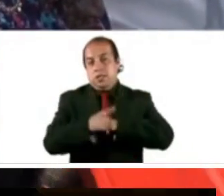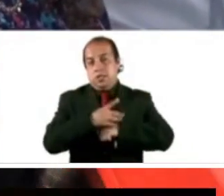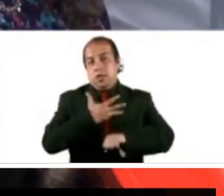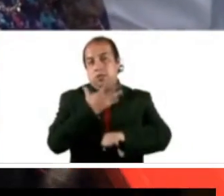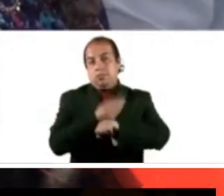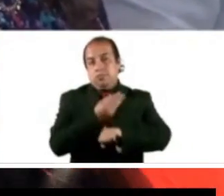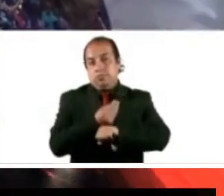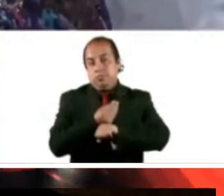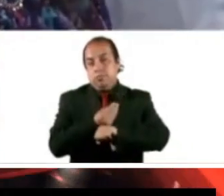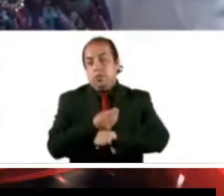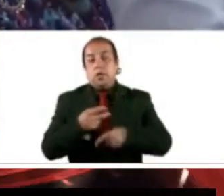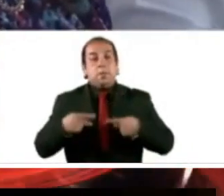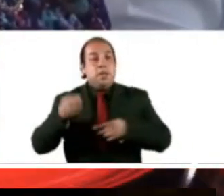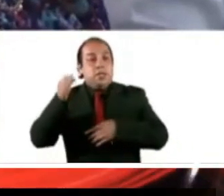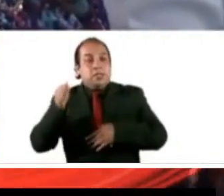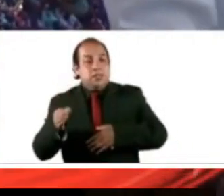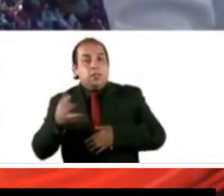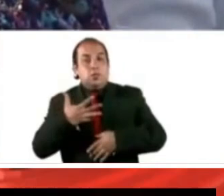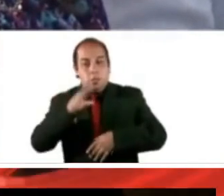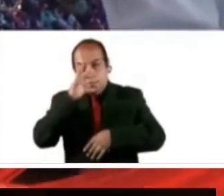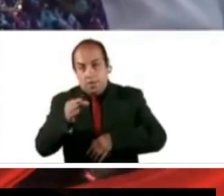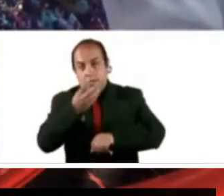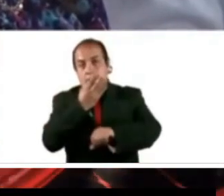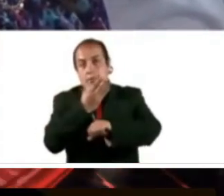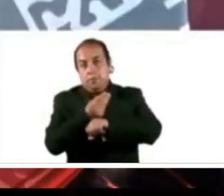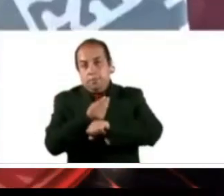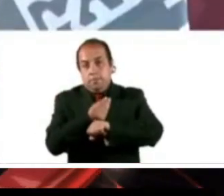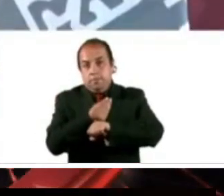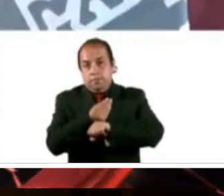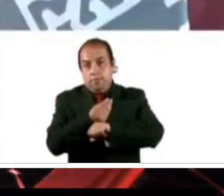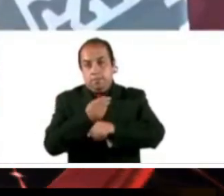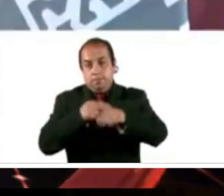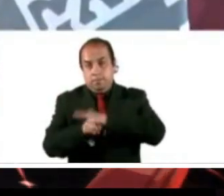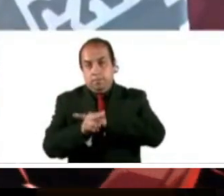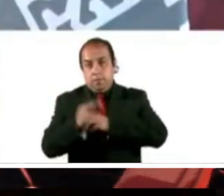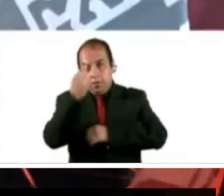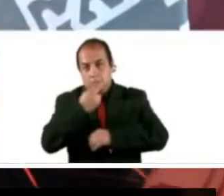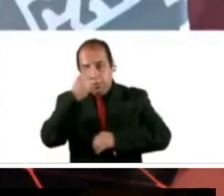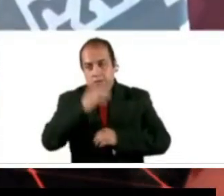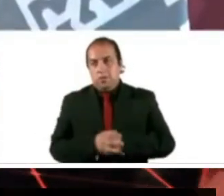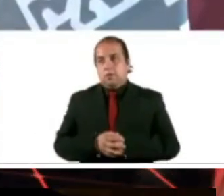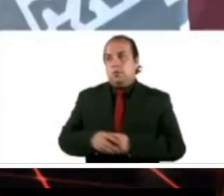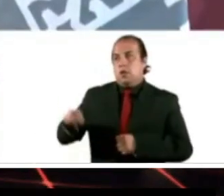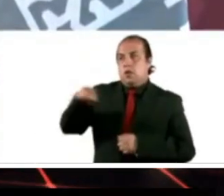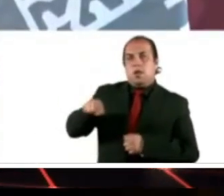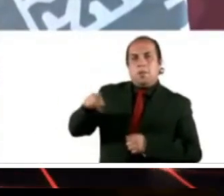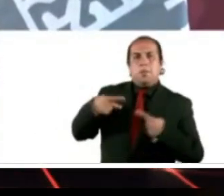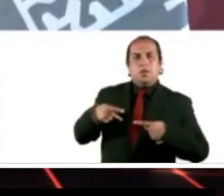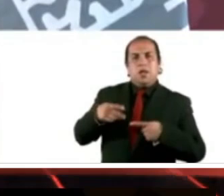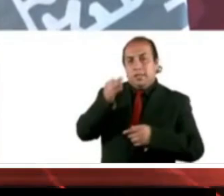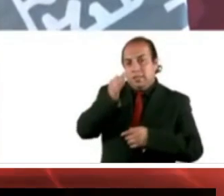está aceptando que sí hubo fallas en mantenimiento y en revisiones. Bueno, eso de que la gente esté aceptando, pues no sé, es